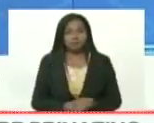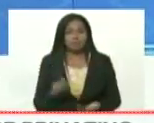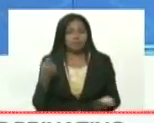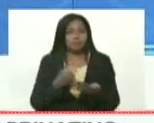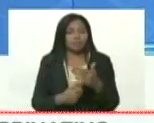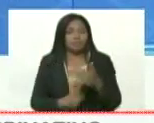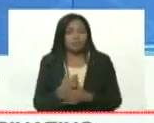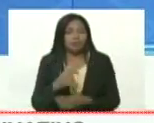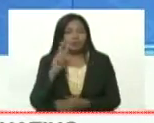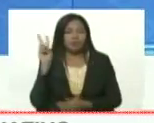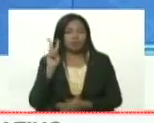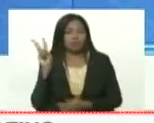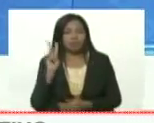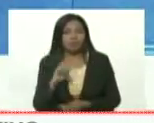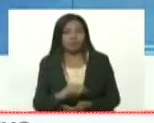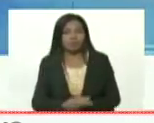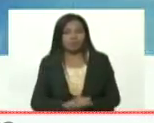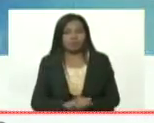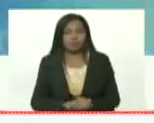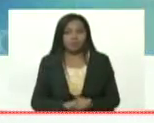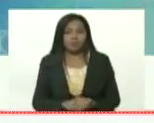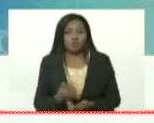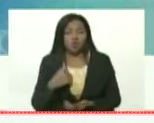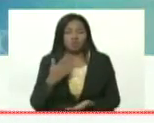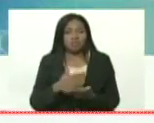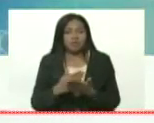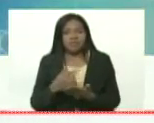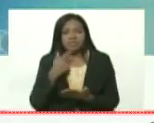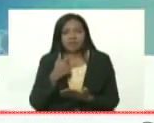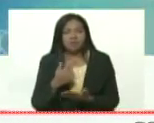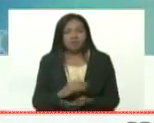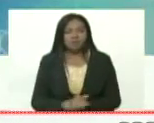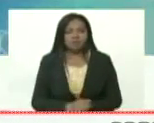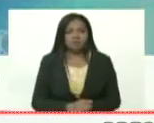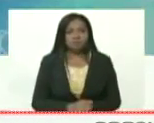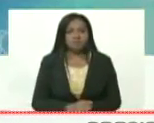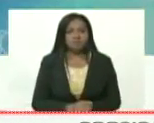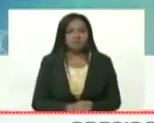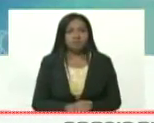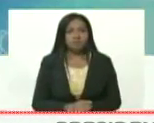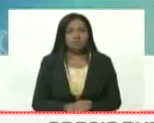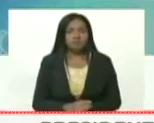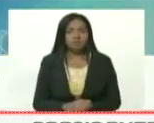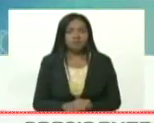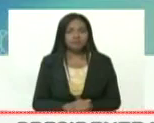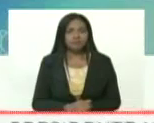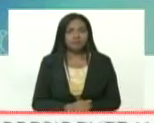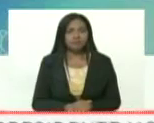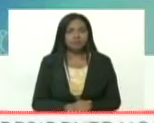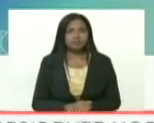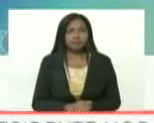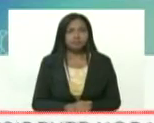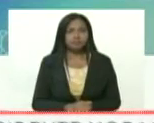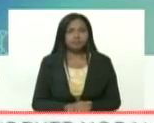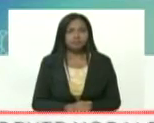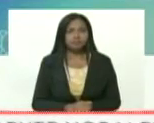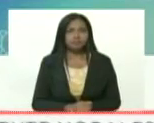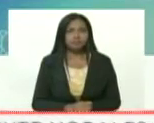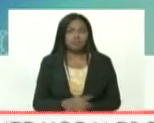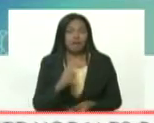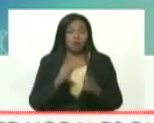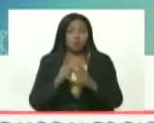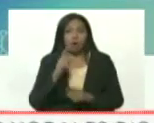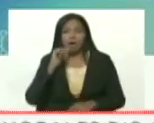aportar a Venezuela. Yo siempre digo, cuando hay nubarrones de